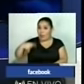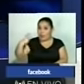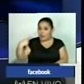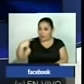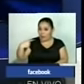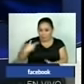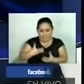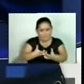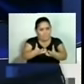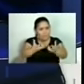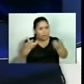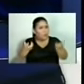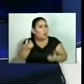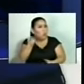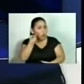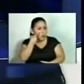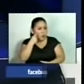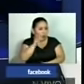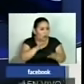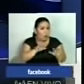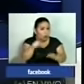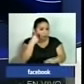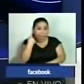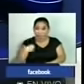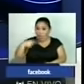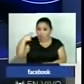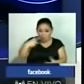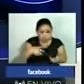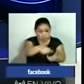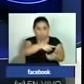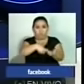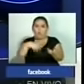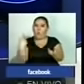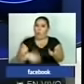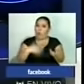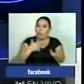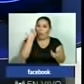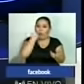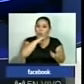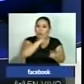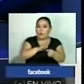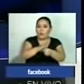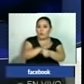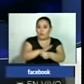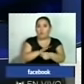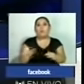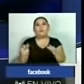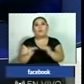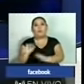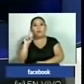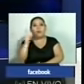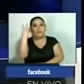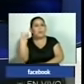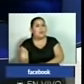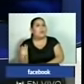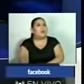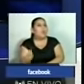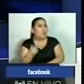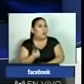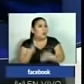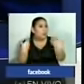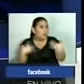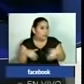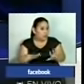un considerable aumento en casos positivos por COVID-19 y además en las últimas 24 horas se han reportado